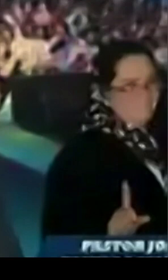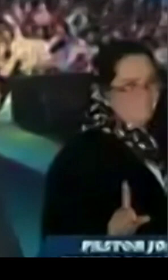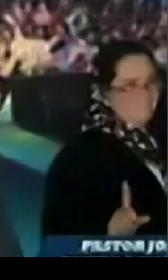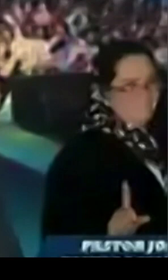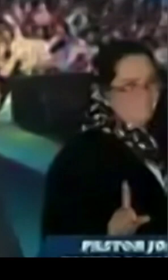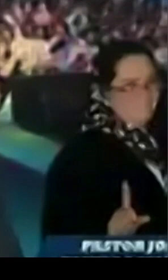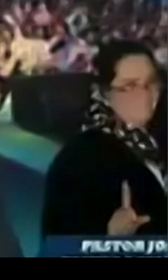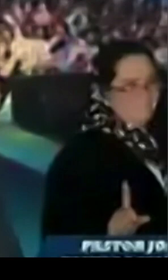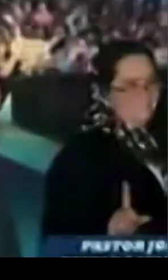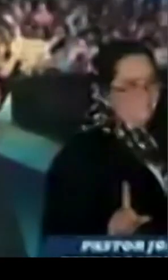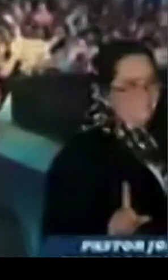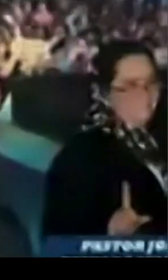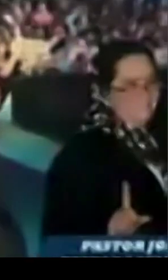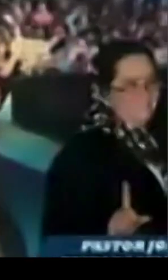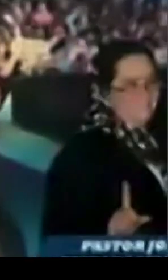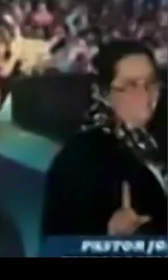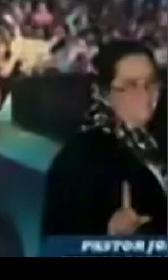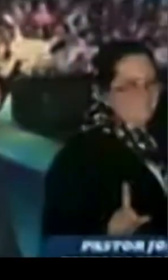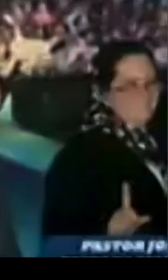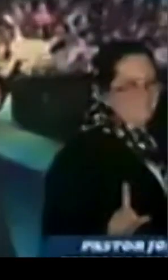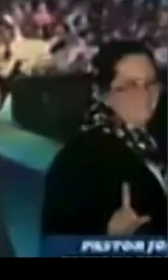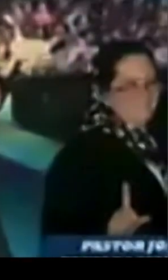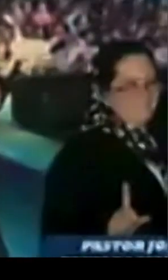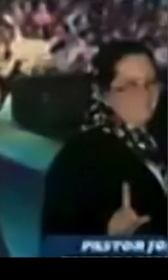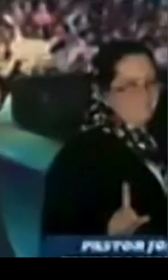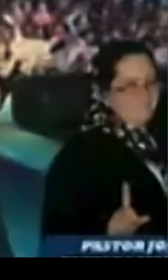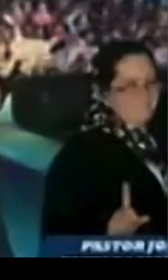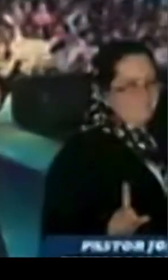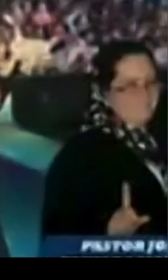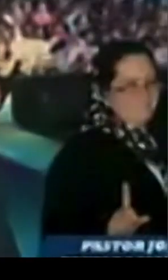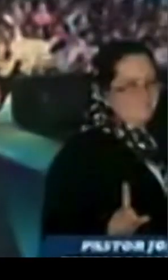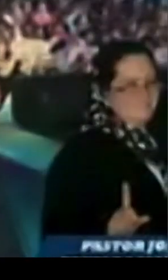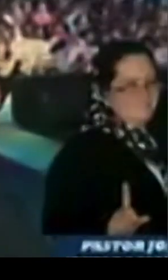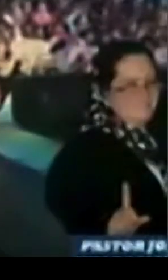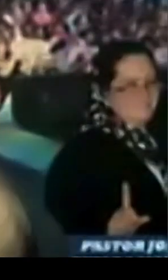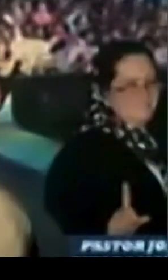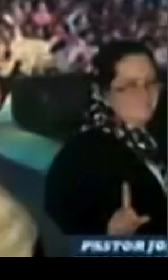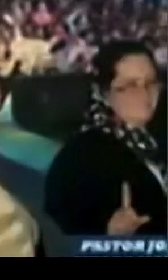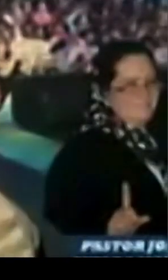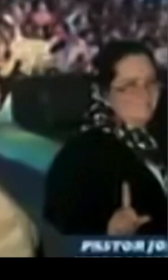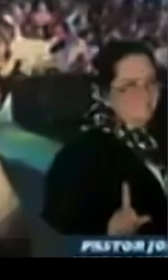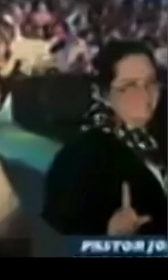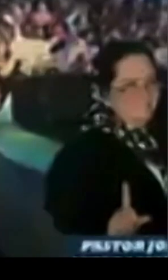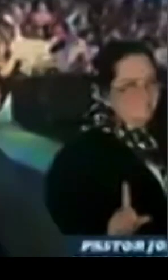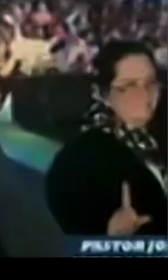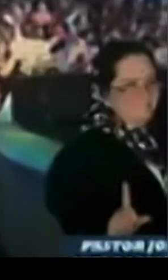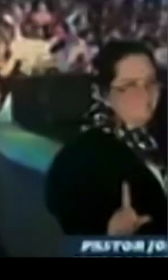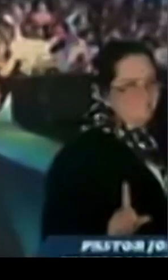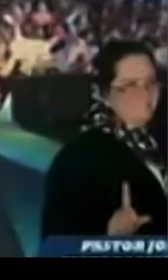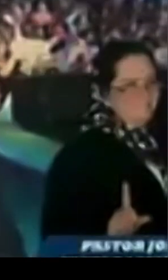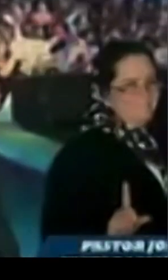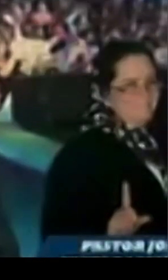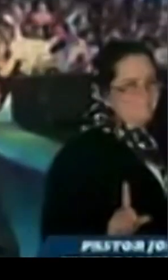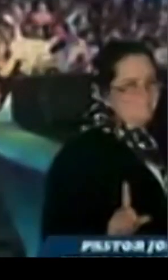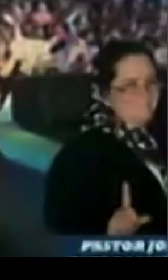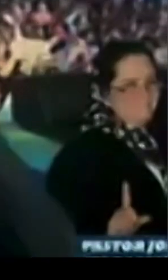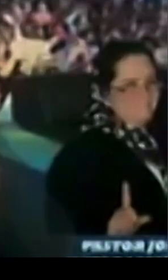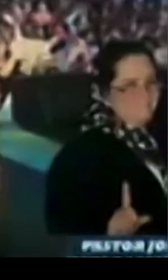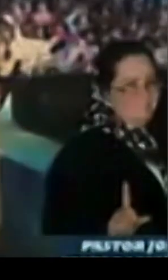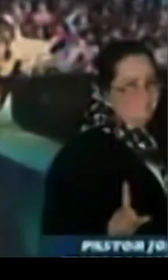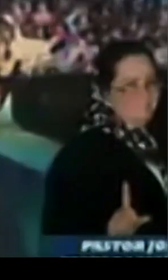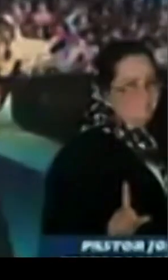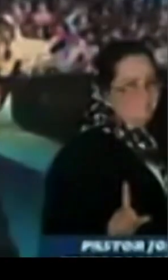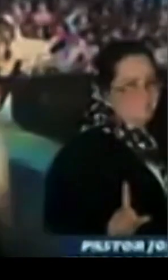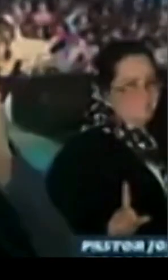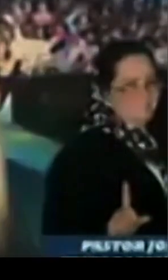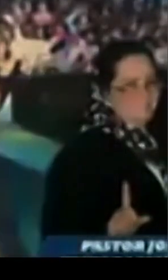pastor que nos instruye un hombre que nos ha dado un buen consejo y una buena palabra y por eso tenemos que acordarnos de él orar